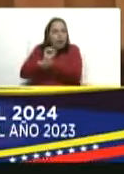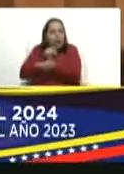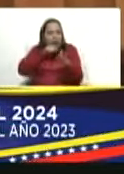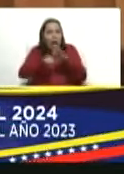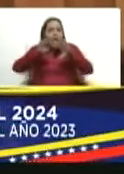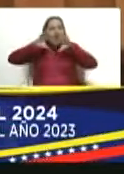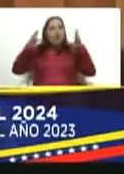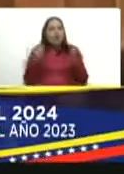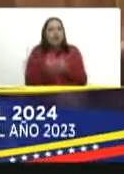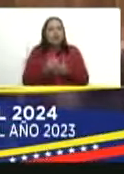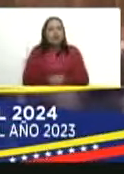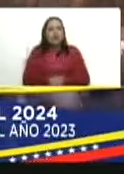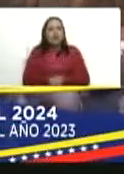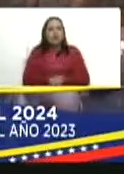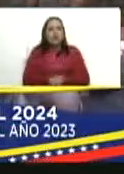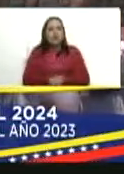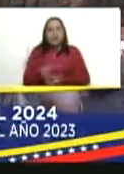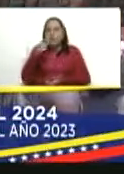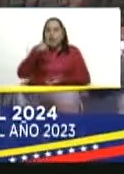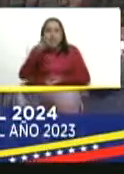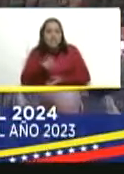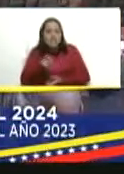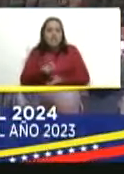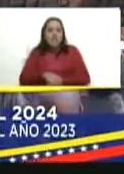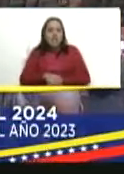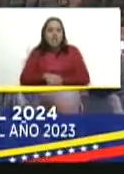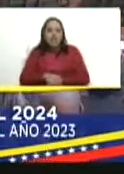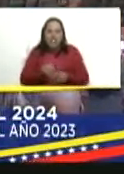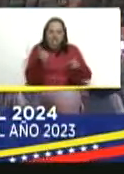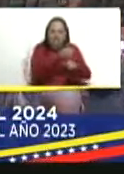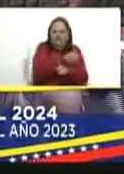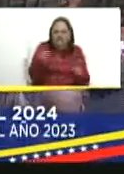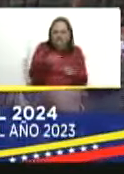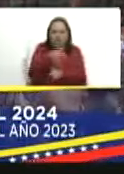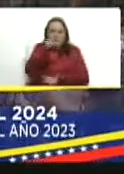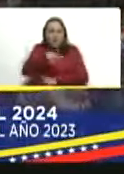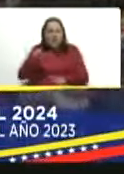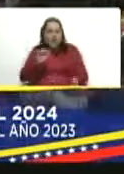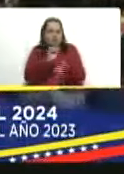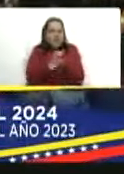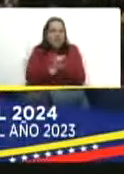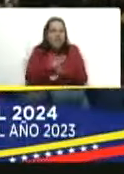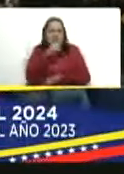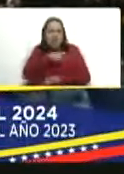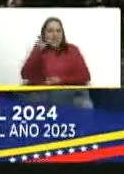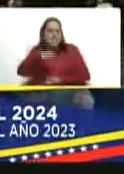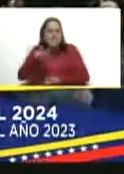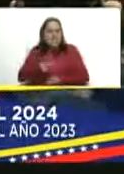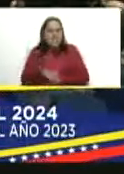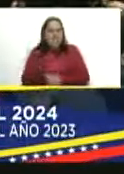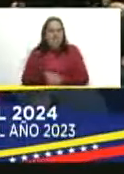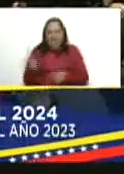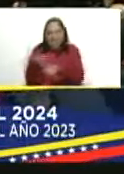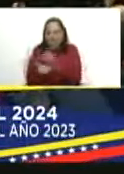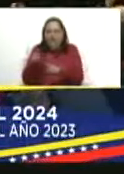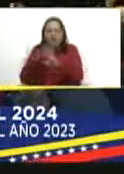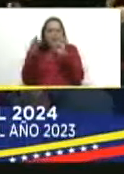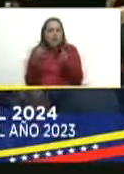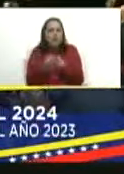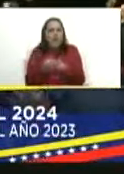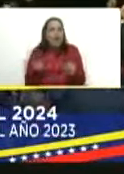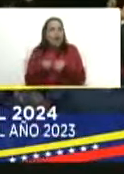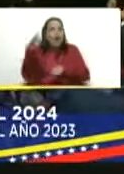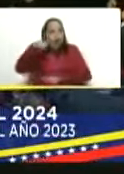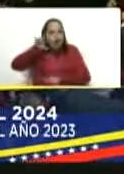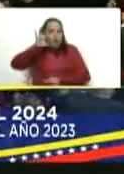del mundo sin necesidad de humillar al reo, sin necesidad de humillar a su familia, como hacen en